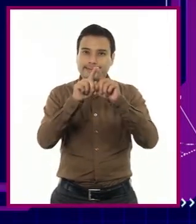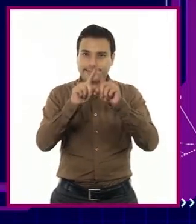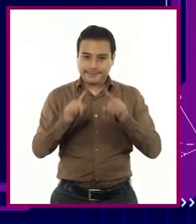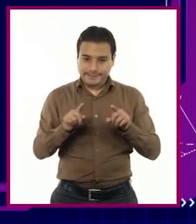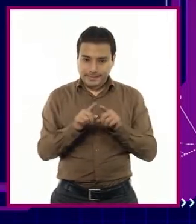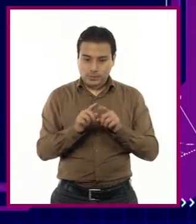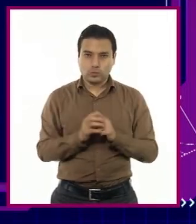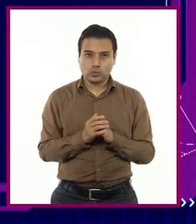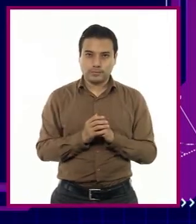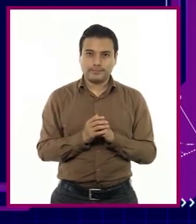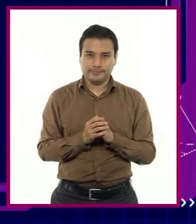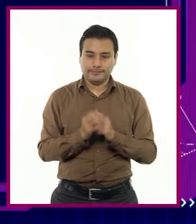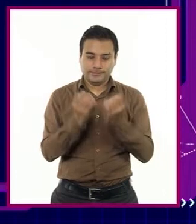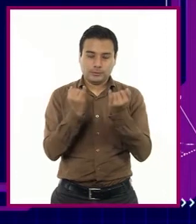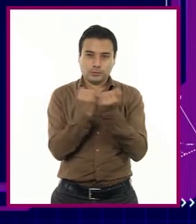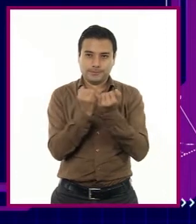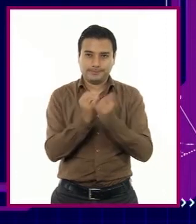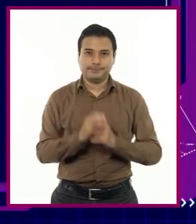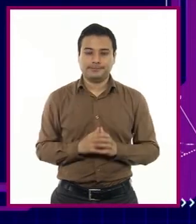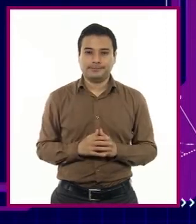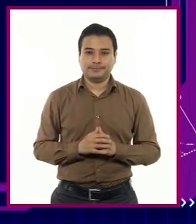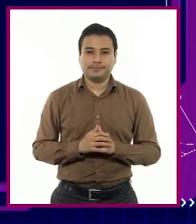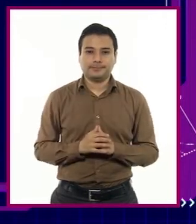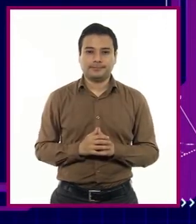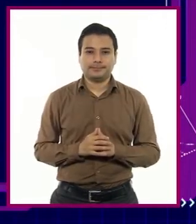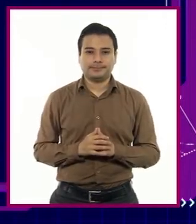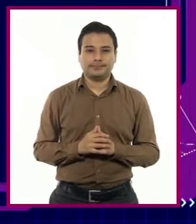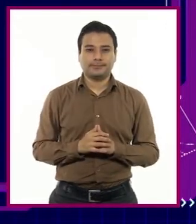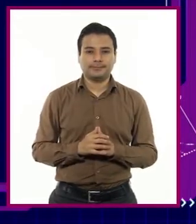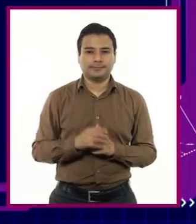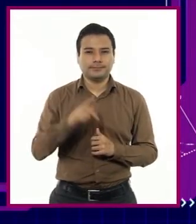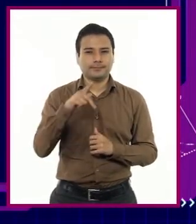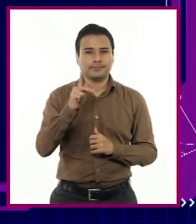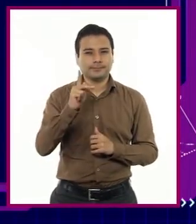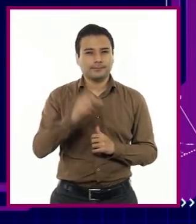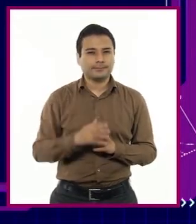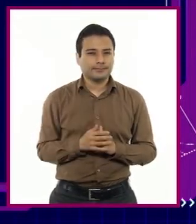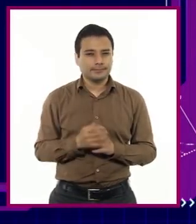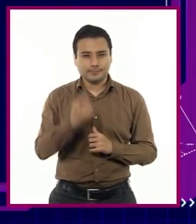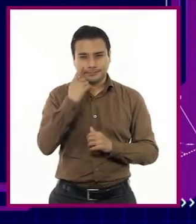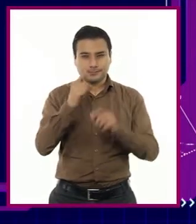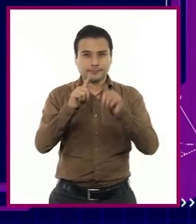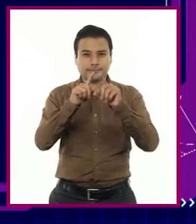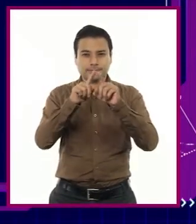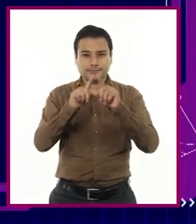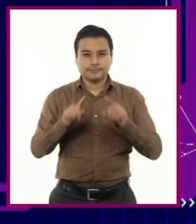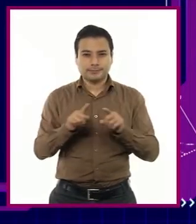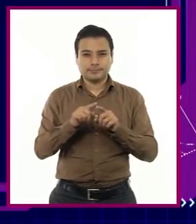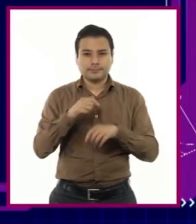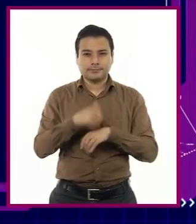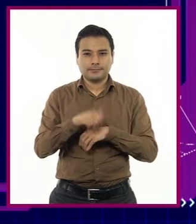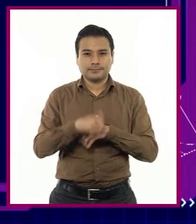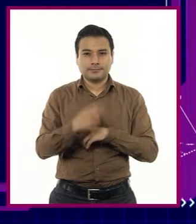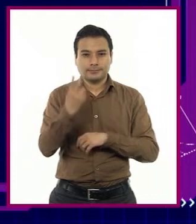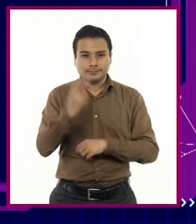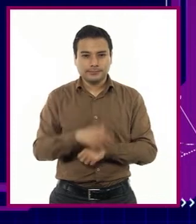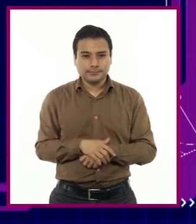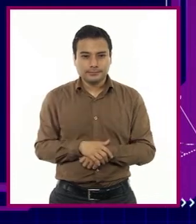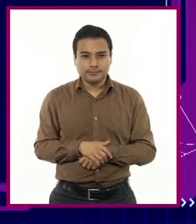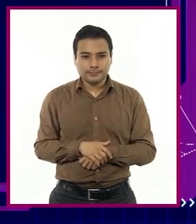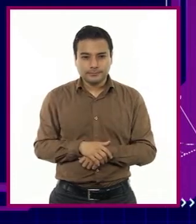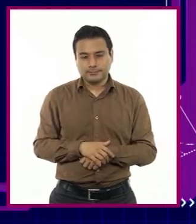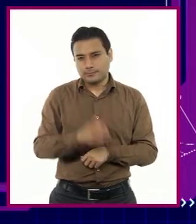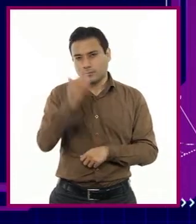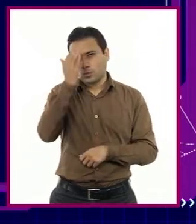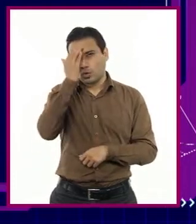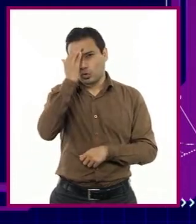equiláteros congruentes. Sin embargo, la información del triángulo 2 solo permite conocer dos de sus lados, lo cual